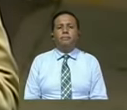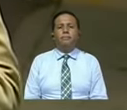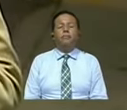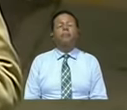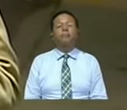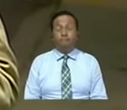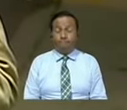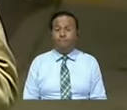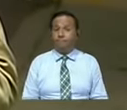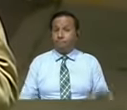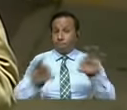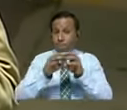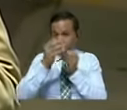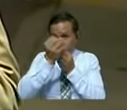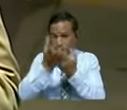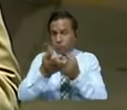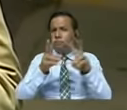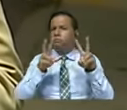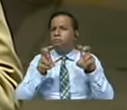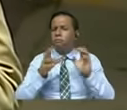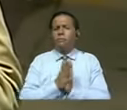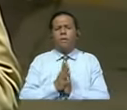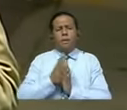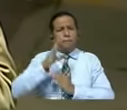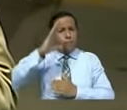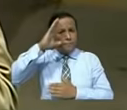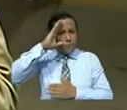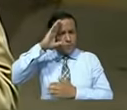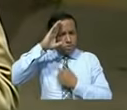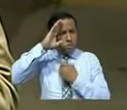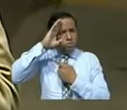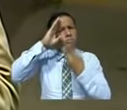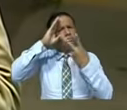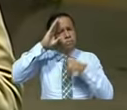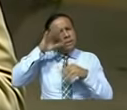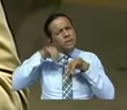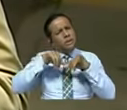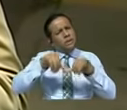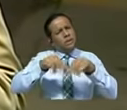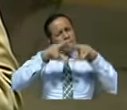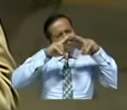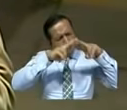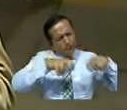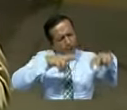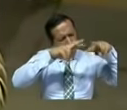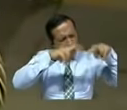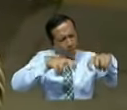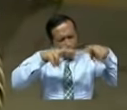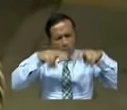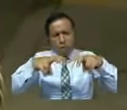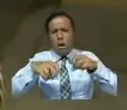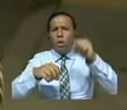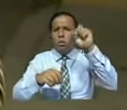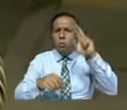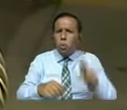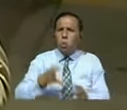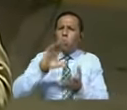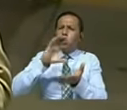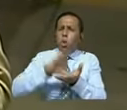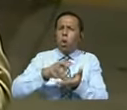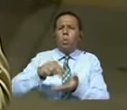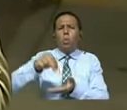Bueno, hay que destacar otra cosa, y es que la policía también realiza más operativos en el sur, en el centro y en el norte de la ciudad de